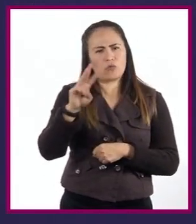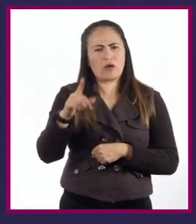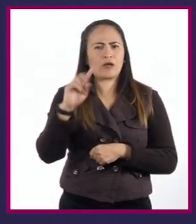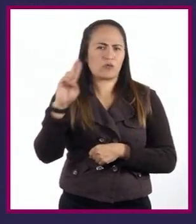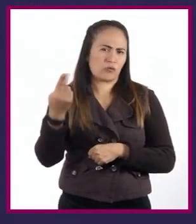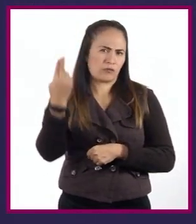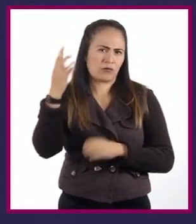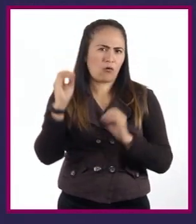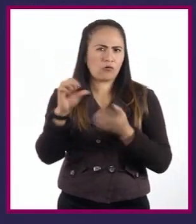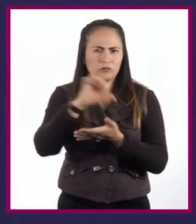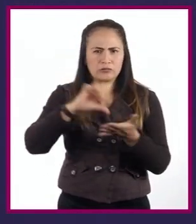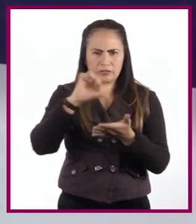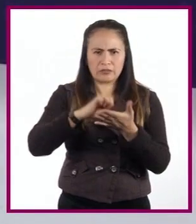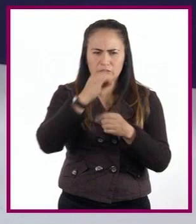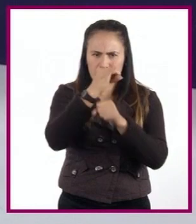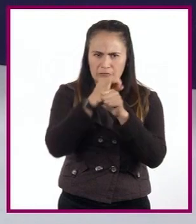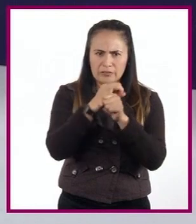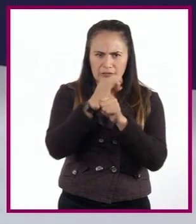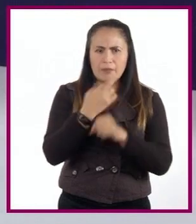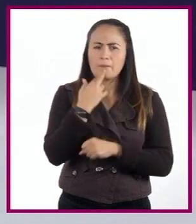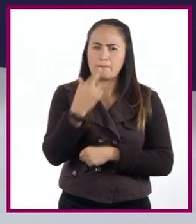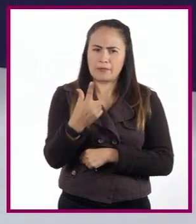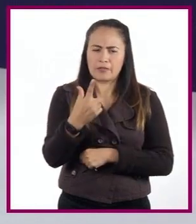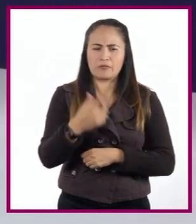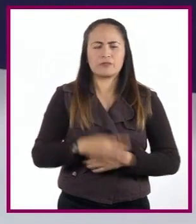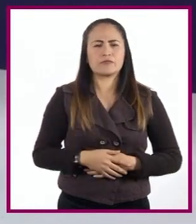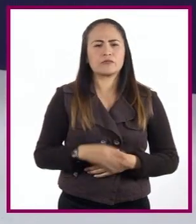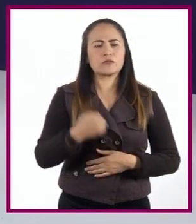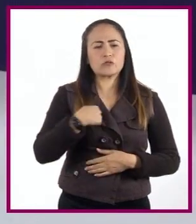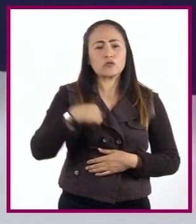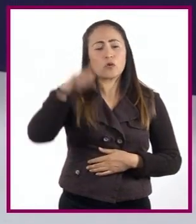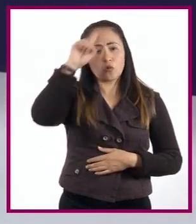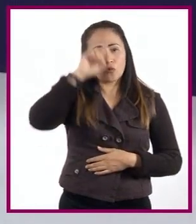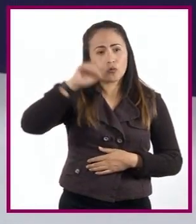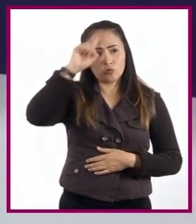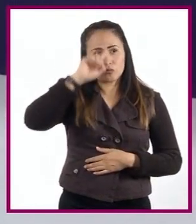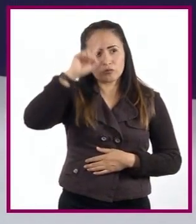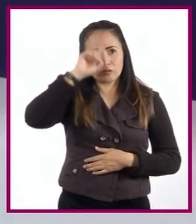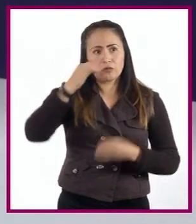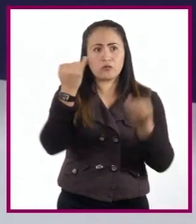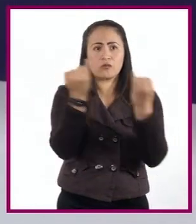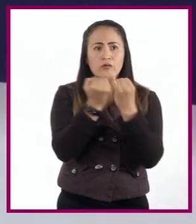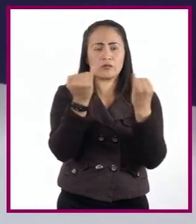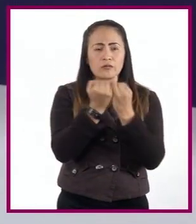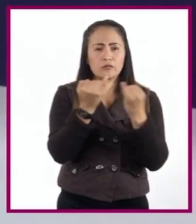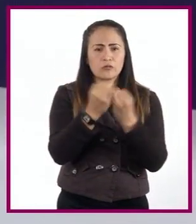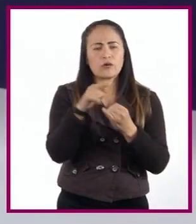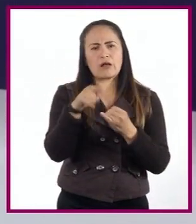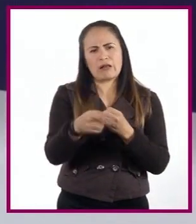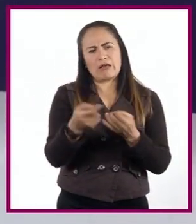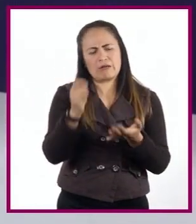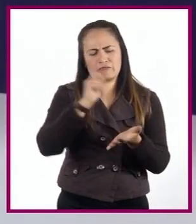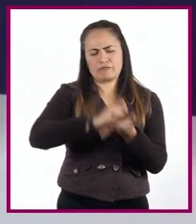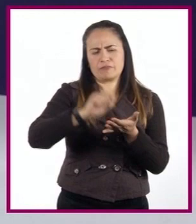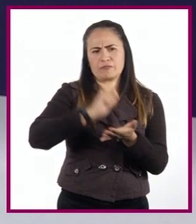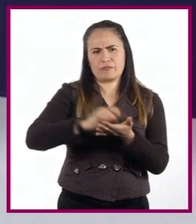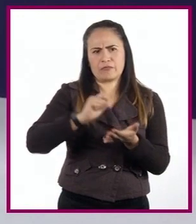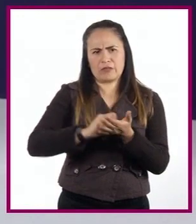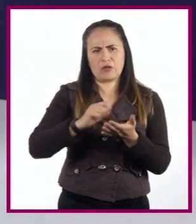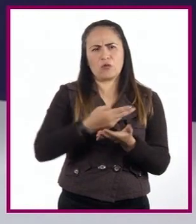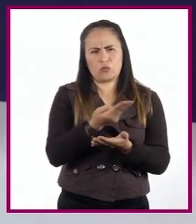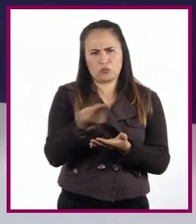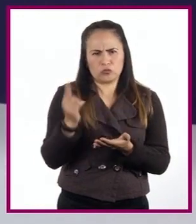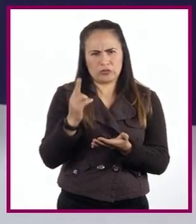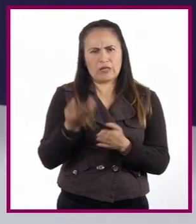de investigación. Les recomiendo también que tengan a la mano los apuntes que